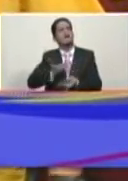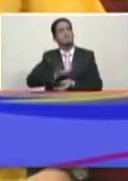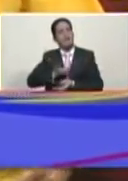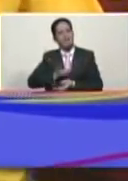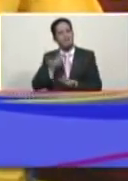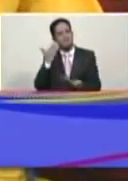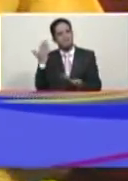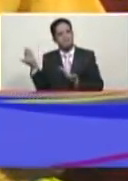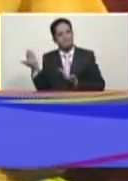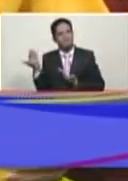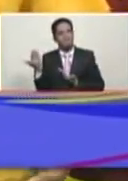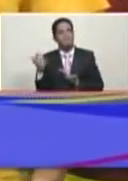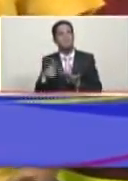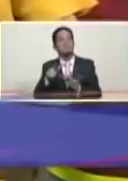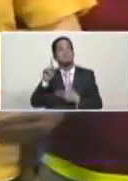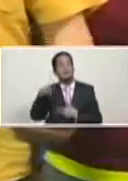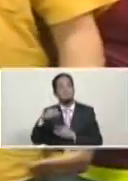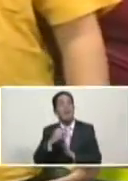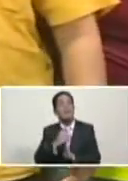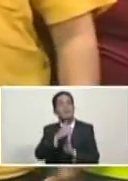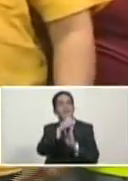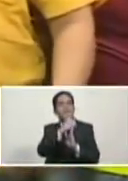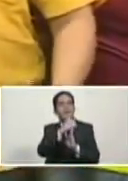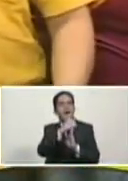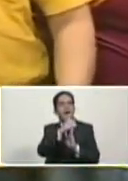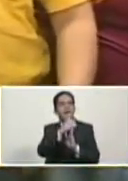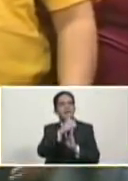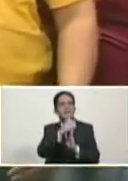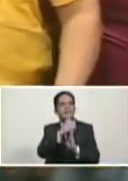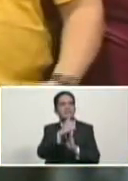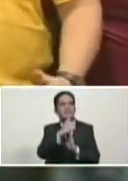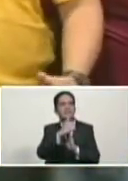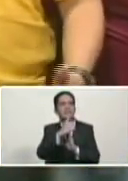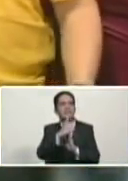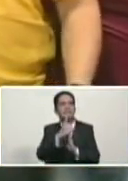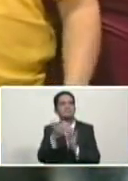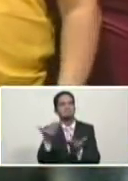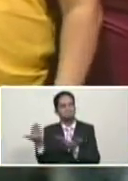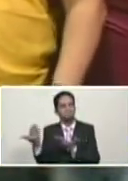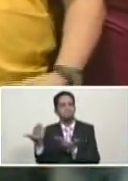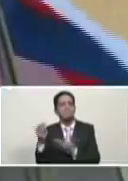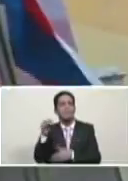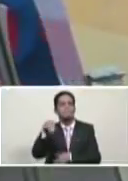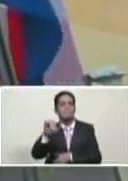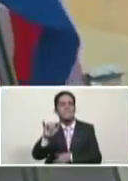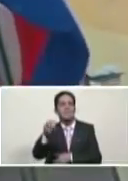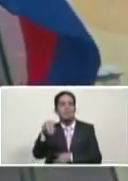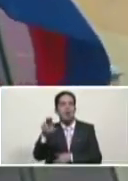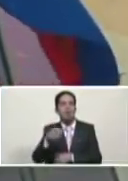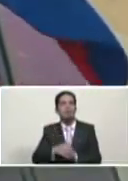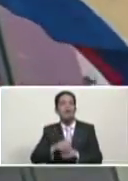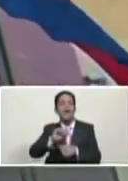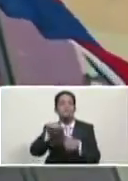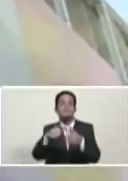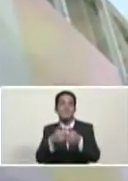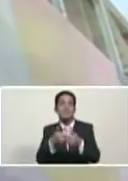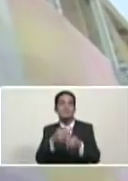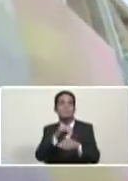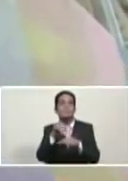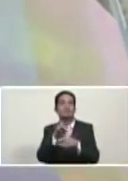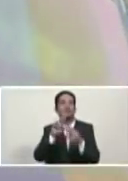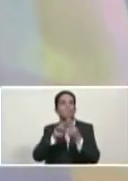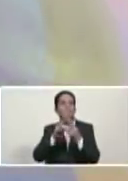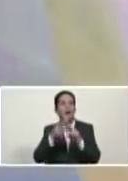Casanova y de nuestro líder pacificador Alexander Mimou Vargas, viceministro por la paz y por la